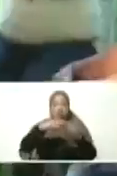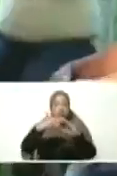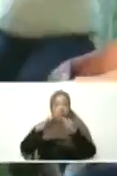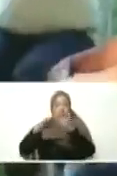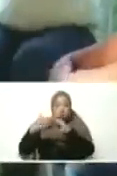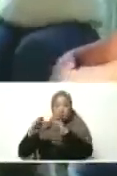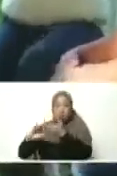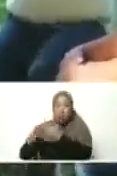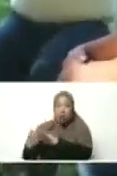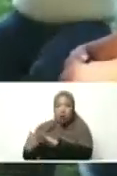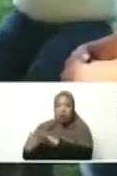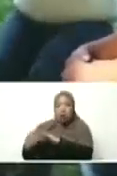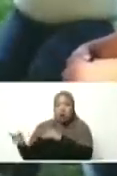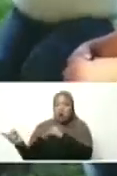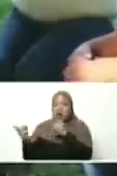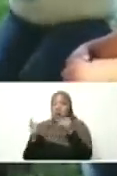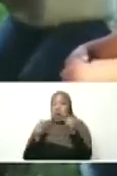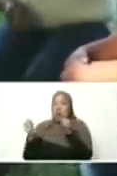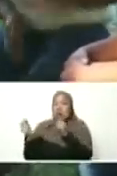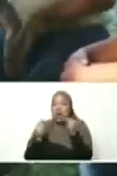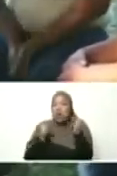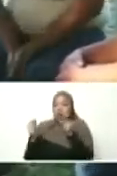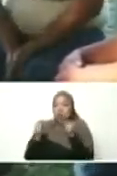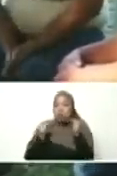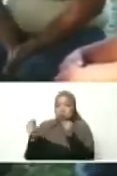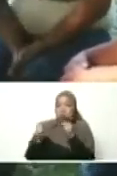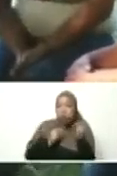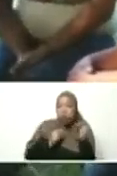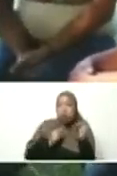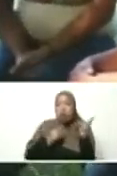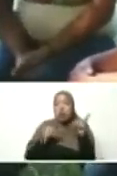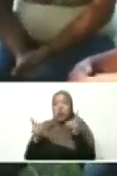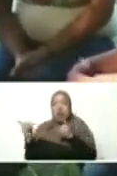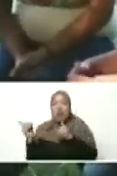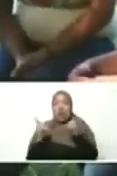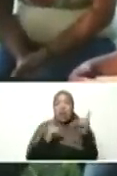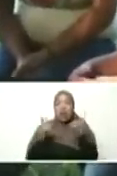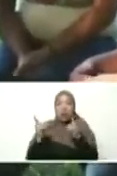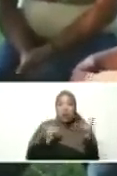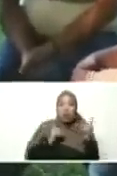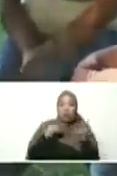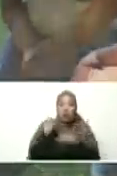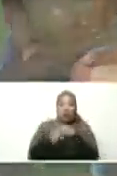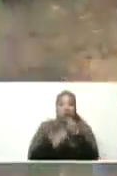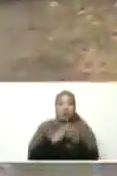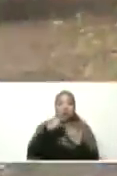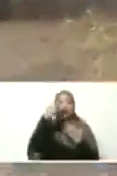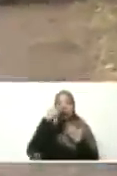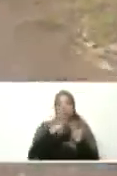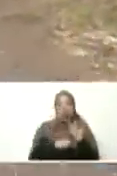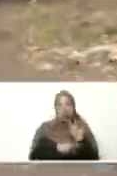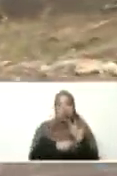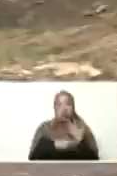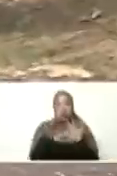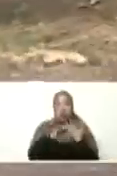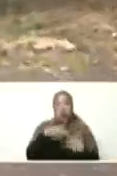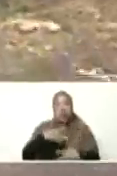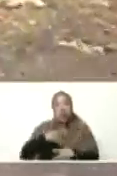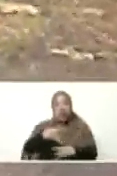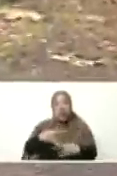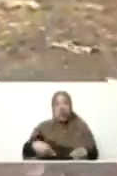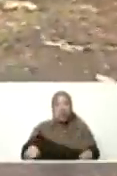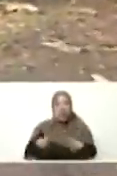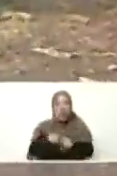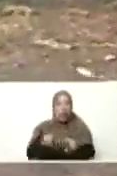amplia, pues, para el debate, para la discusión, para los proyectos, en un territorio donde hay intereses comunes. Correcto. Fíjate, yo estaba pensando,